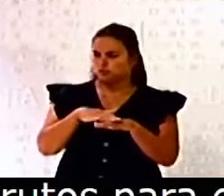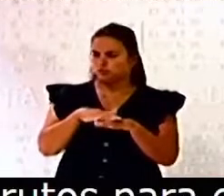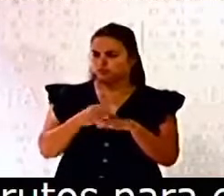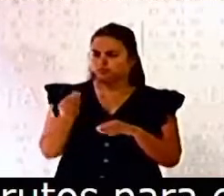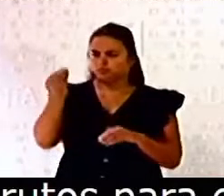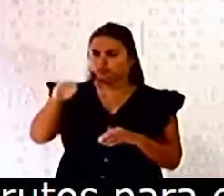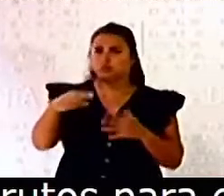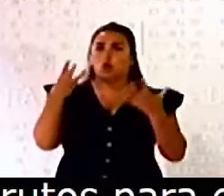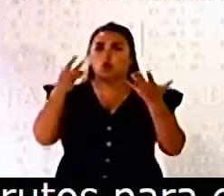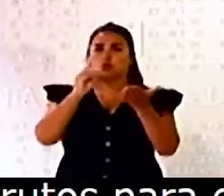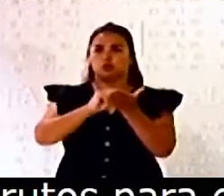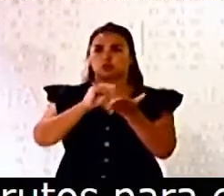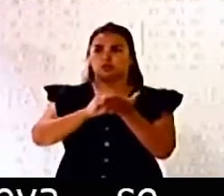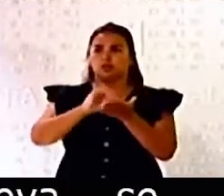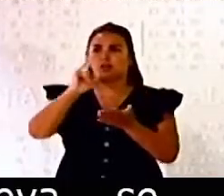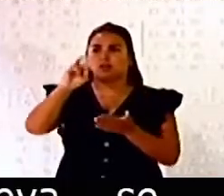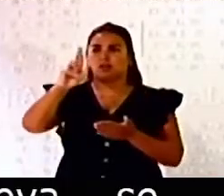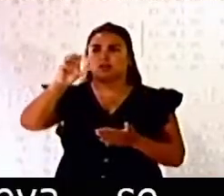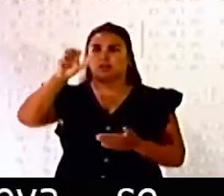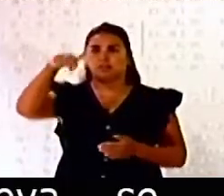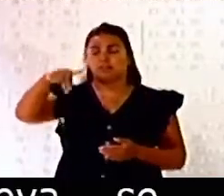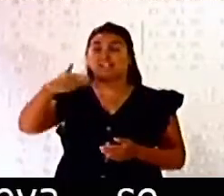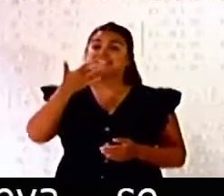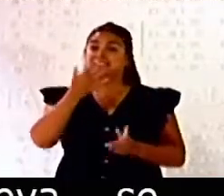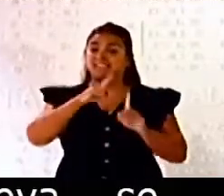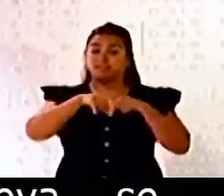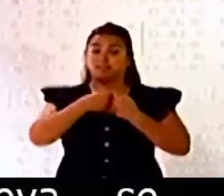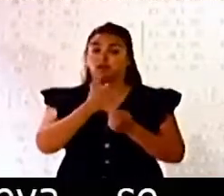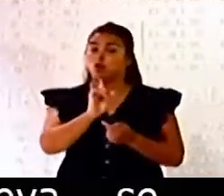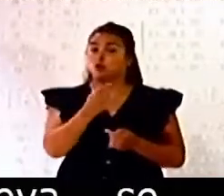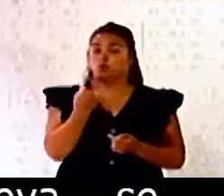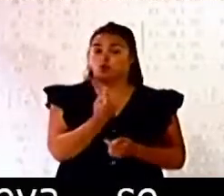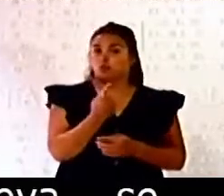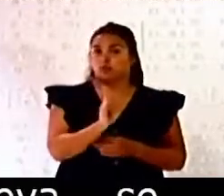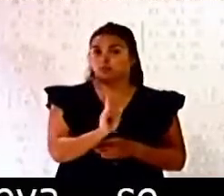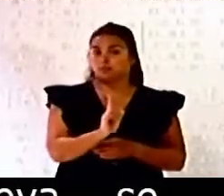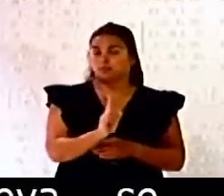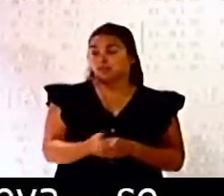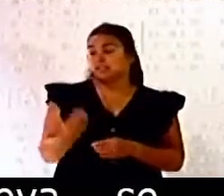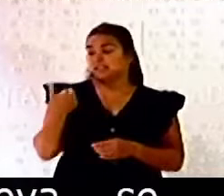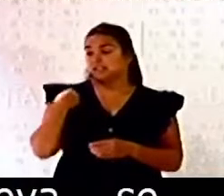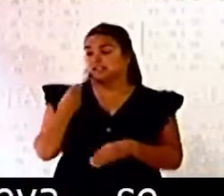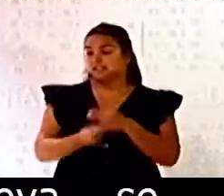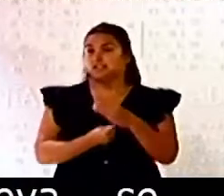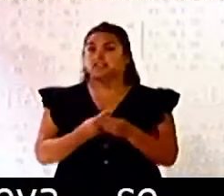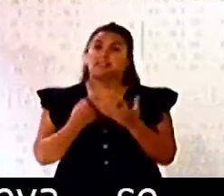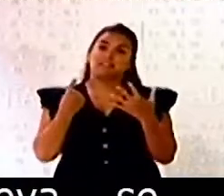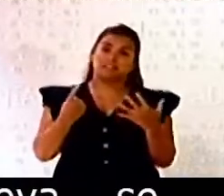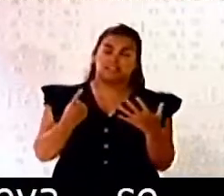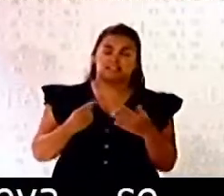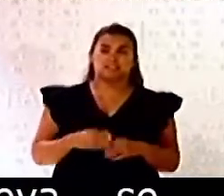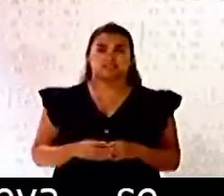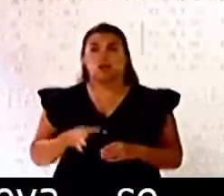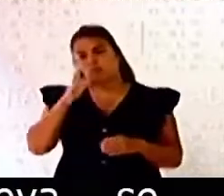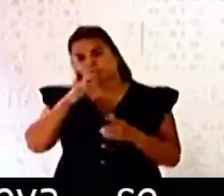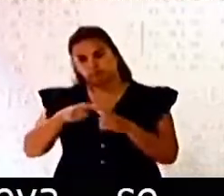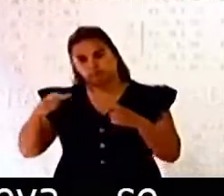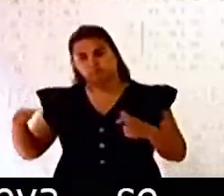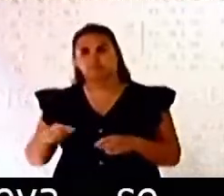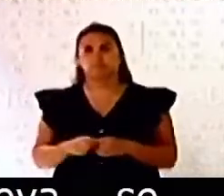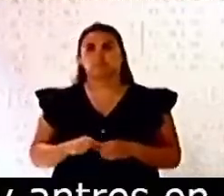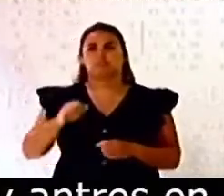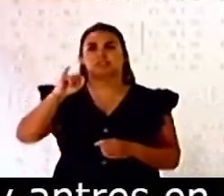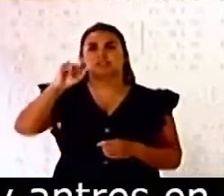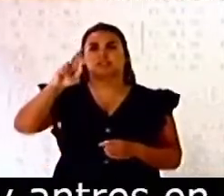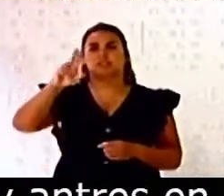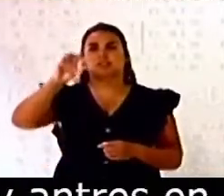incrementa 8 veces el IPREN si la unidad familiar no es monoparental y antes se establecía en 6. El IPREN, que estaba en